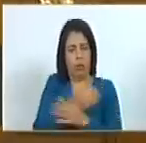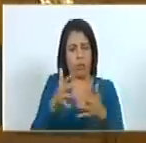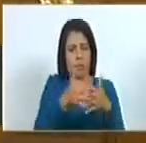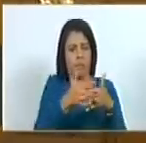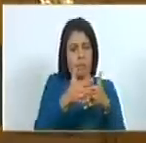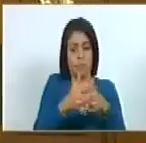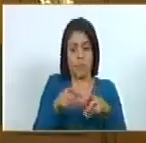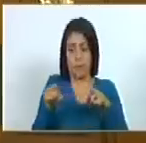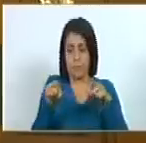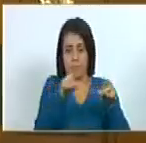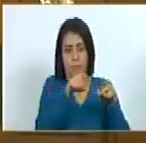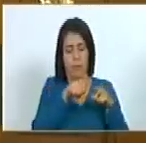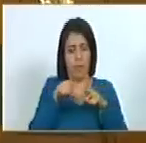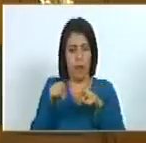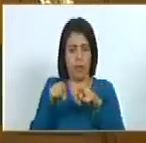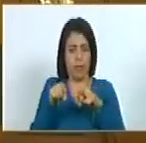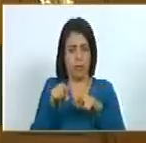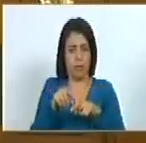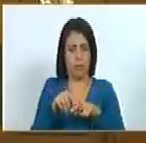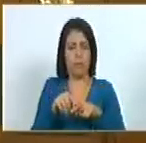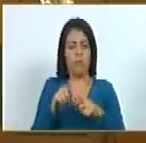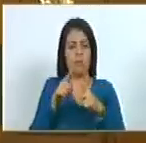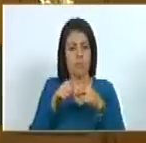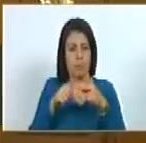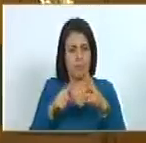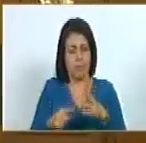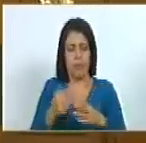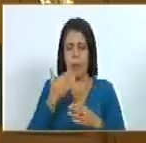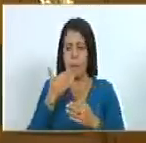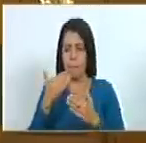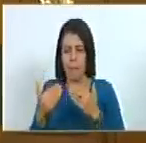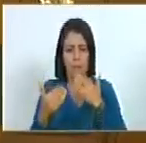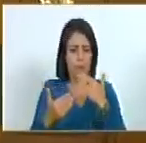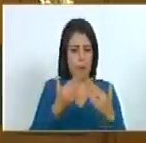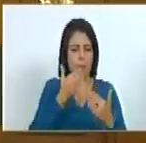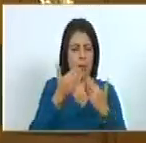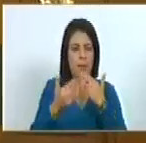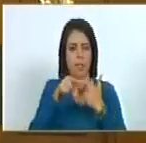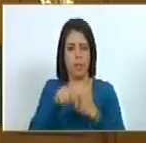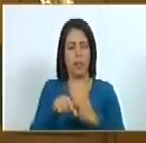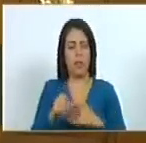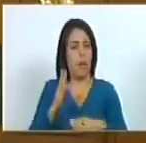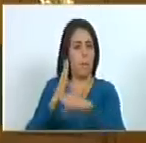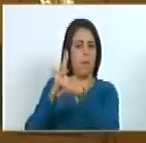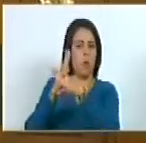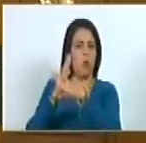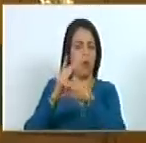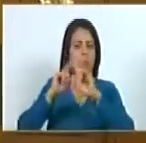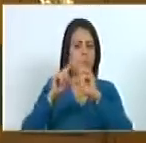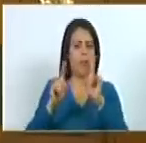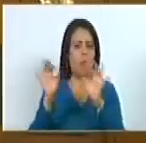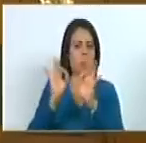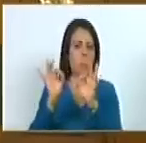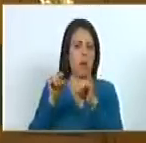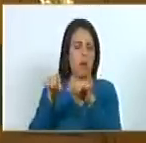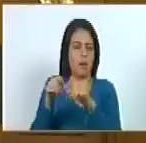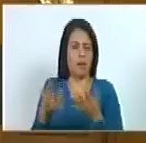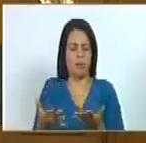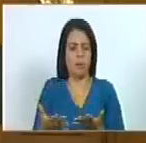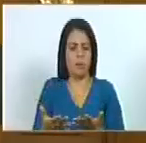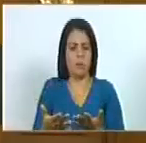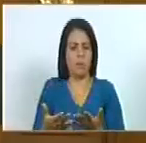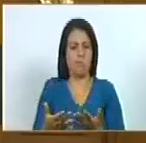esas posiciones en las cuales se reclama el bloqueo, pero para nada